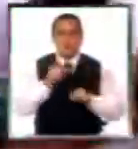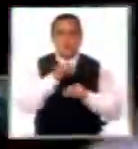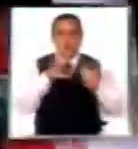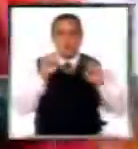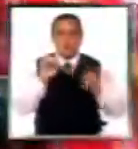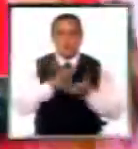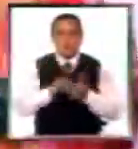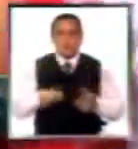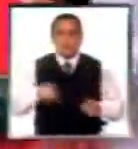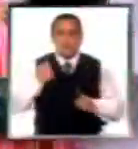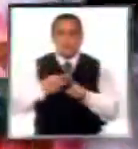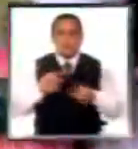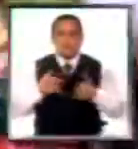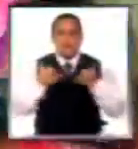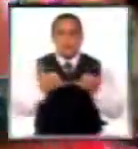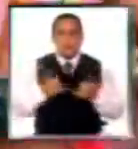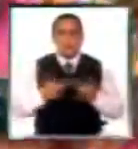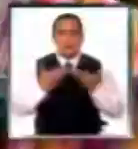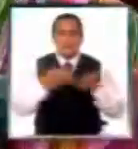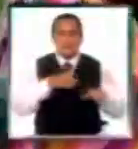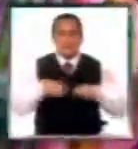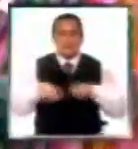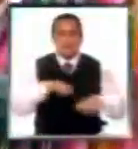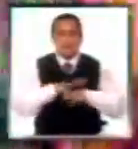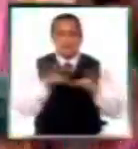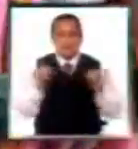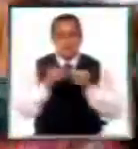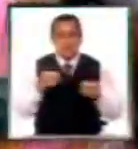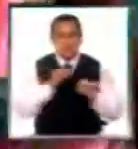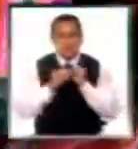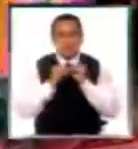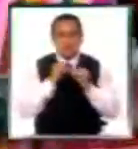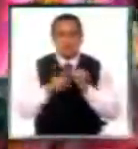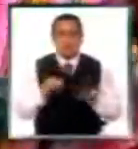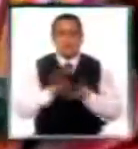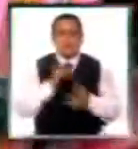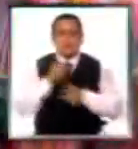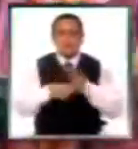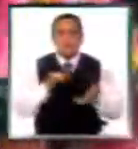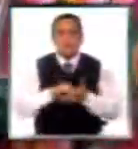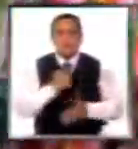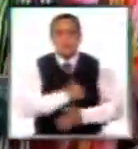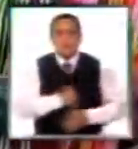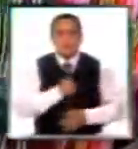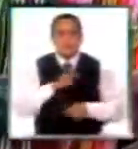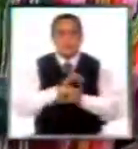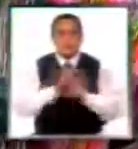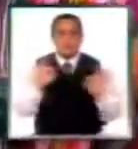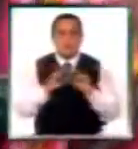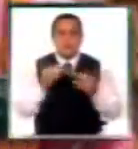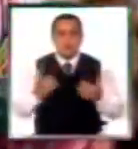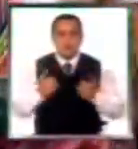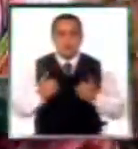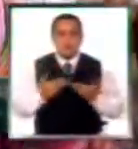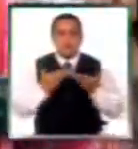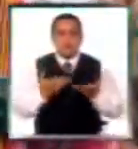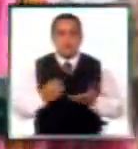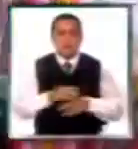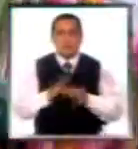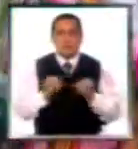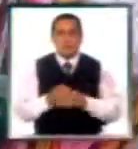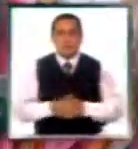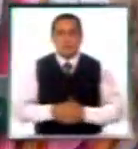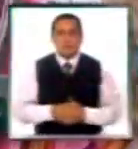que hasta hoy se está haciendo esta reparación a víctimas que lamentablemente tampoco recibieron gran parte de